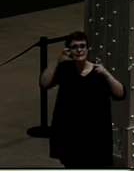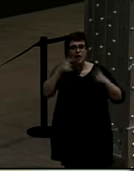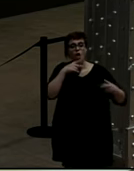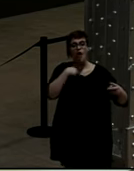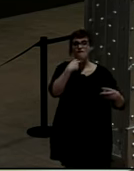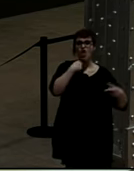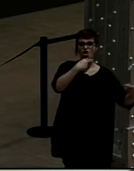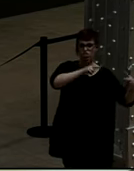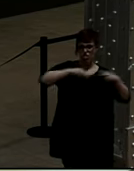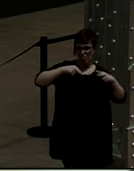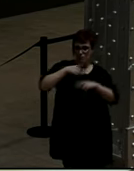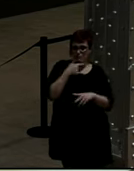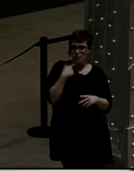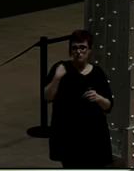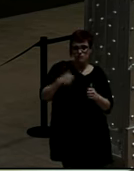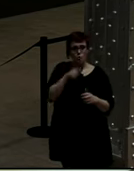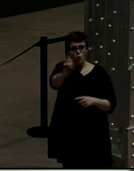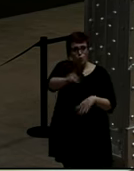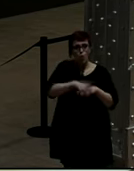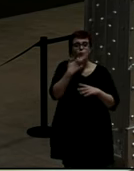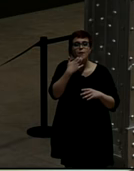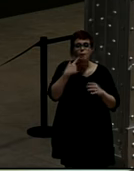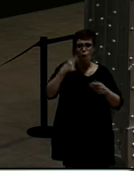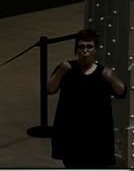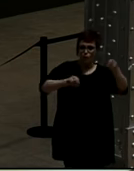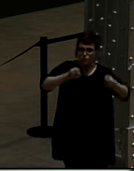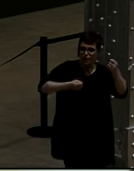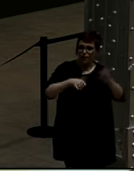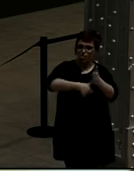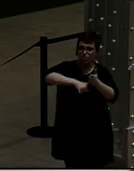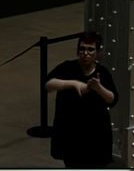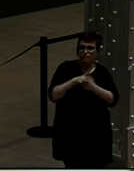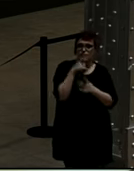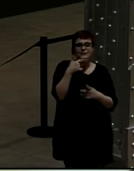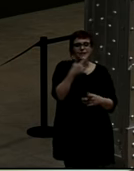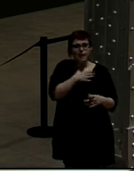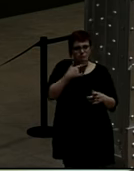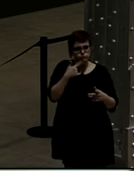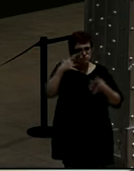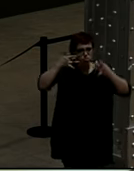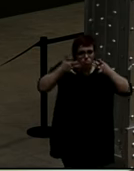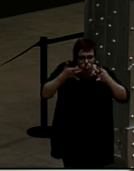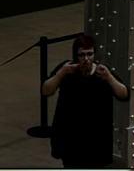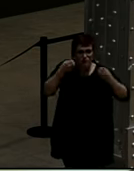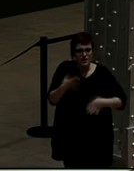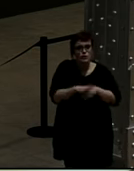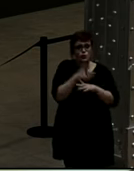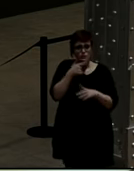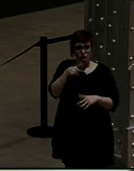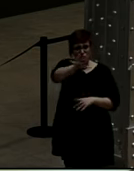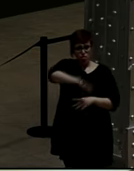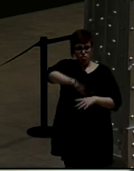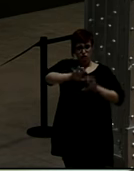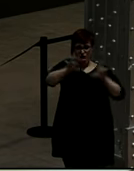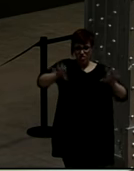doblarles a ellos, que ellos supieran conducir, por eso me tiré 6 meses con ellos, que nadie les doblara, los decorados son reales,